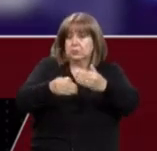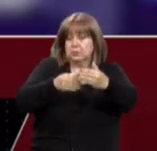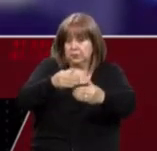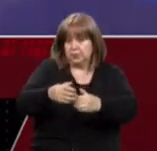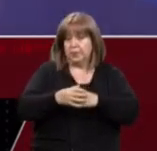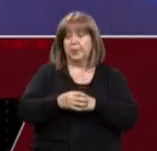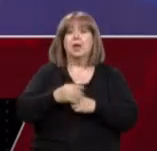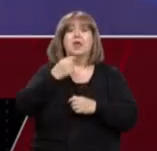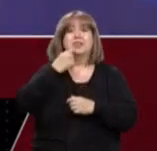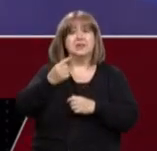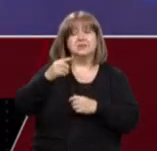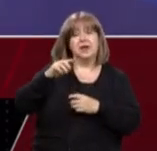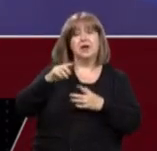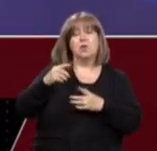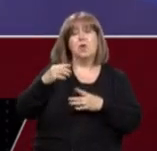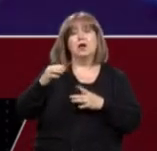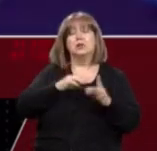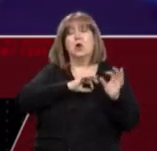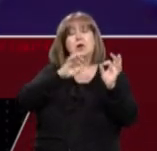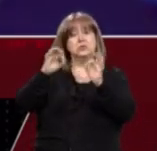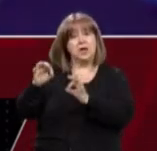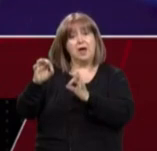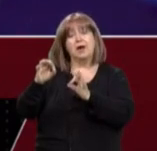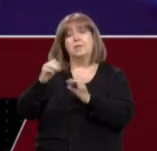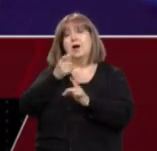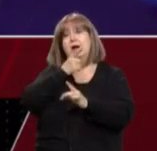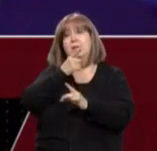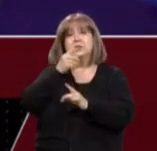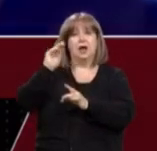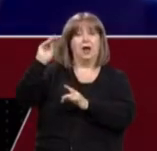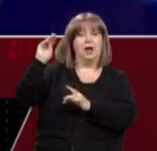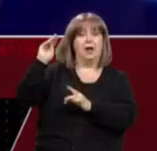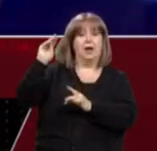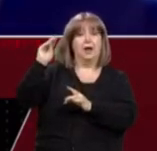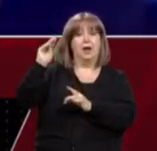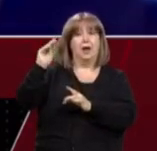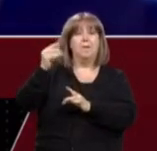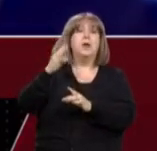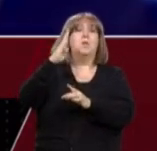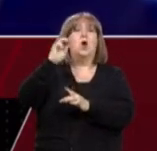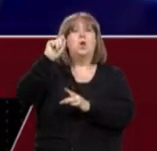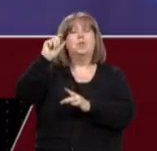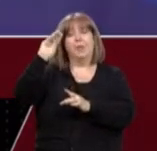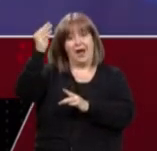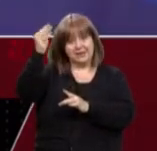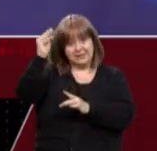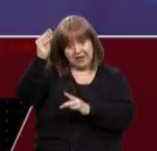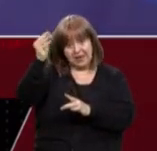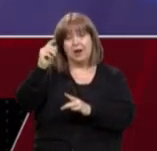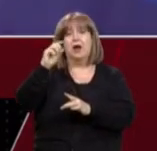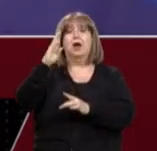Brasil, cuando él llega a Brasil, va a decir de determinada manera, porque en el medio, cuando pasa a la derecha, sea Bolsonaro, sea Macri,